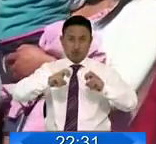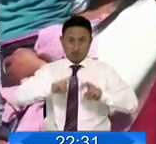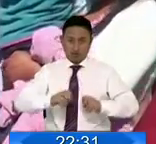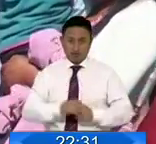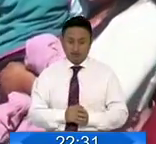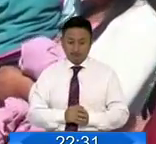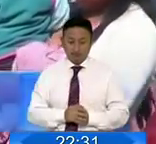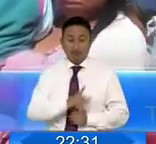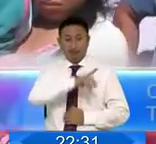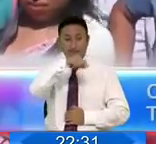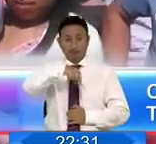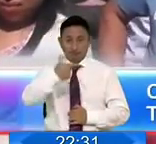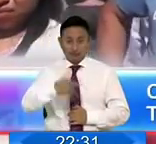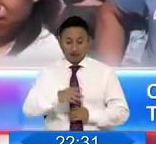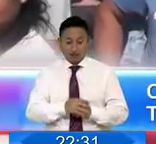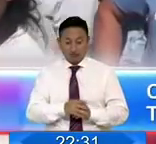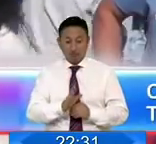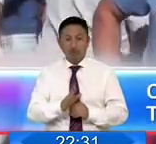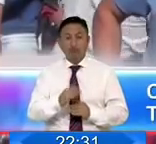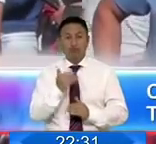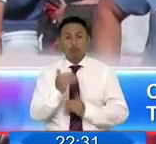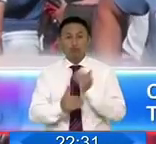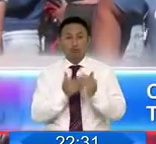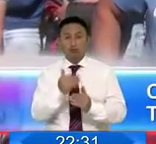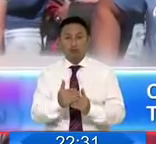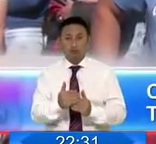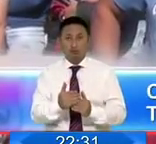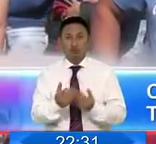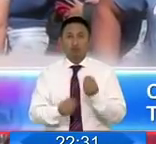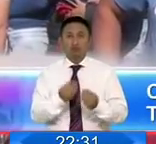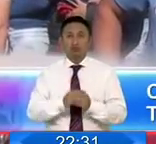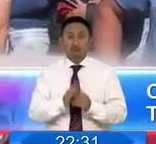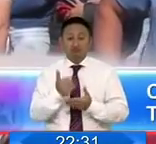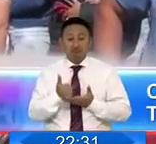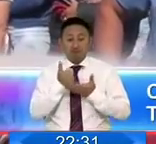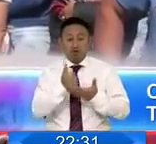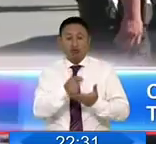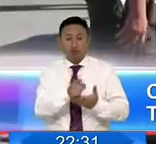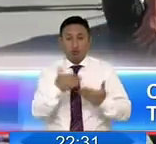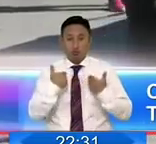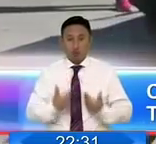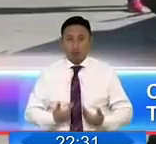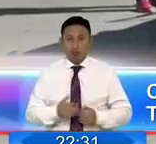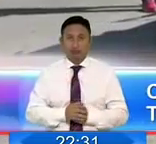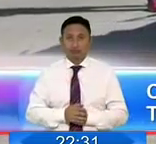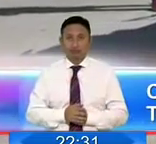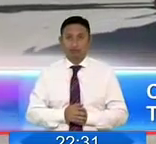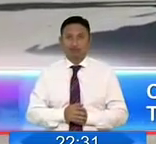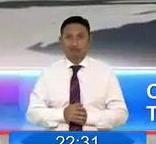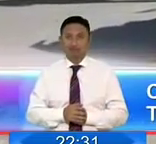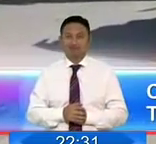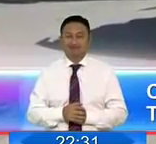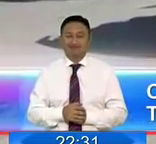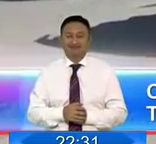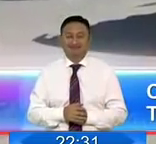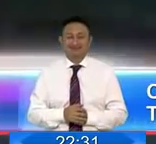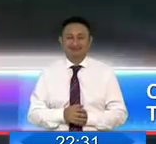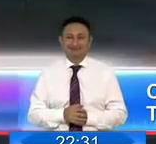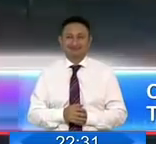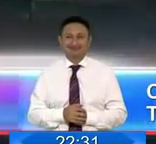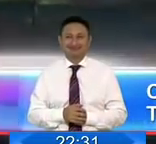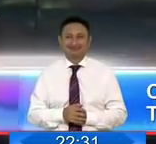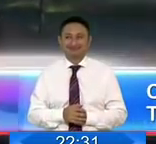tránsito están tomando el procedimiento. Lo que hemos hecho es colaborar con el levantamiento del cadáver. Se presume que el conductor del automóvil